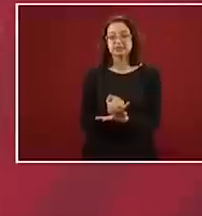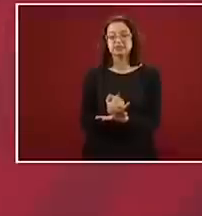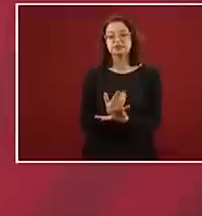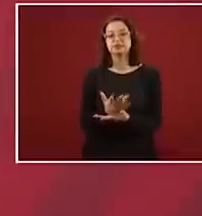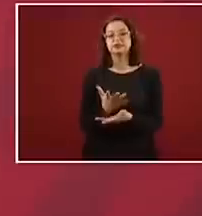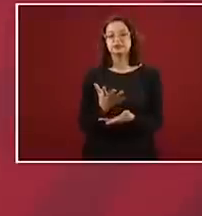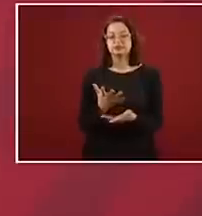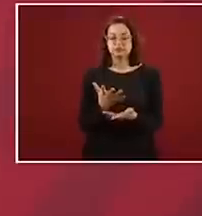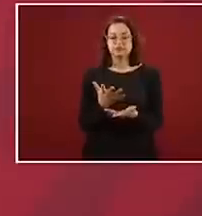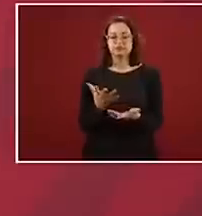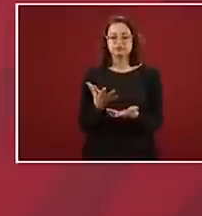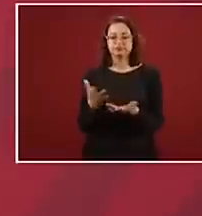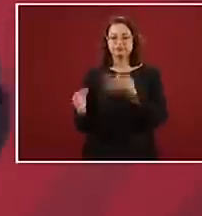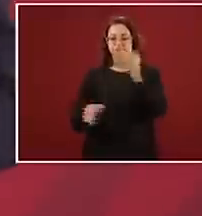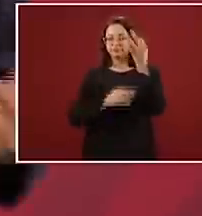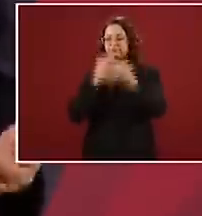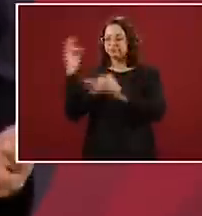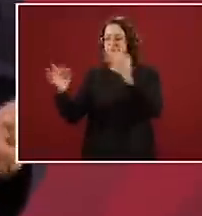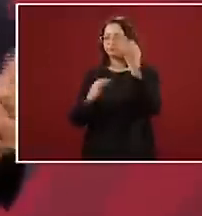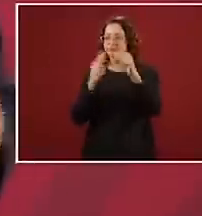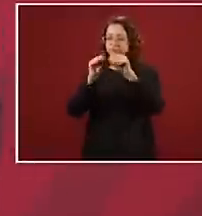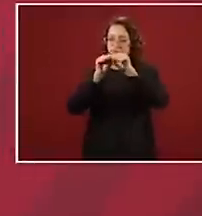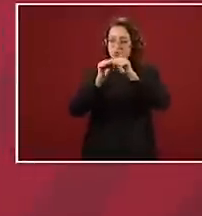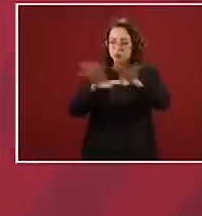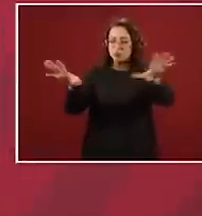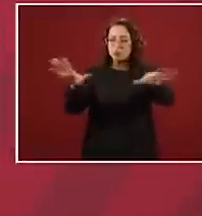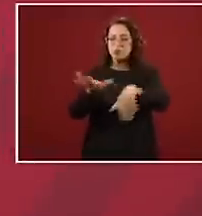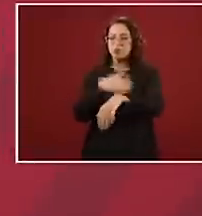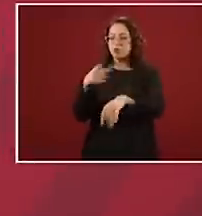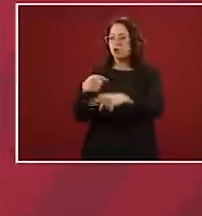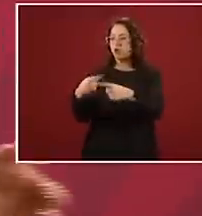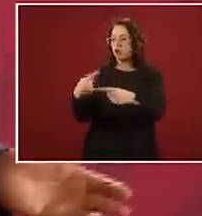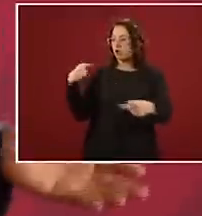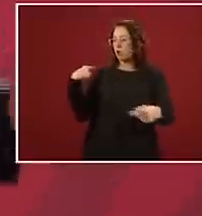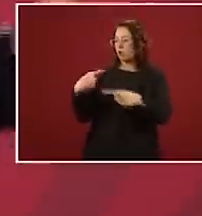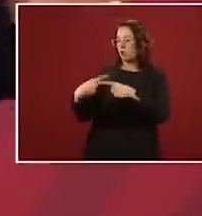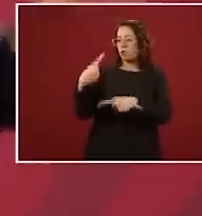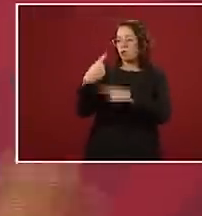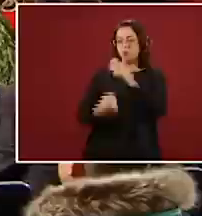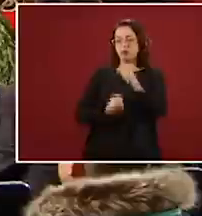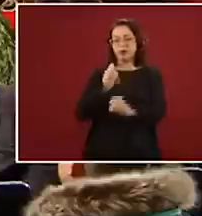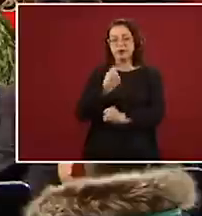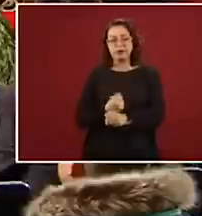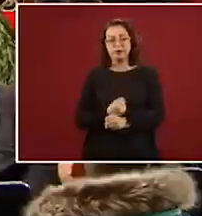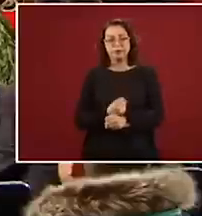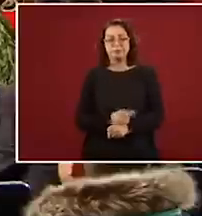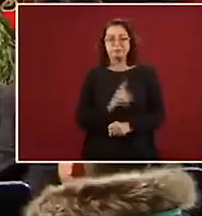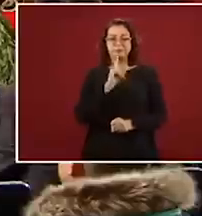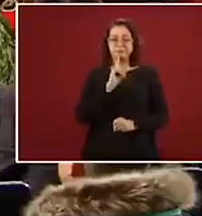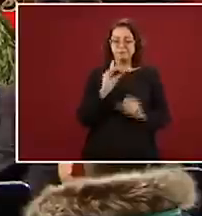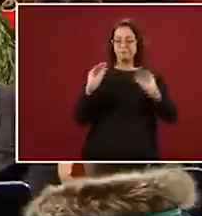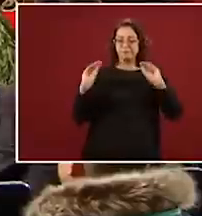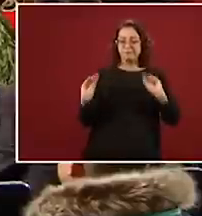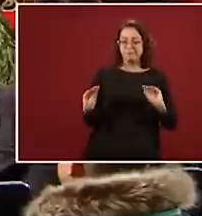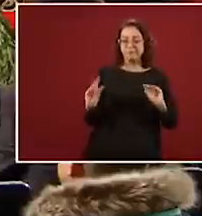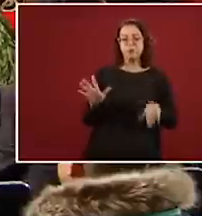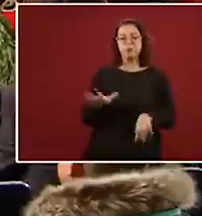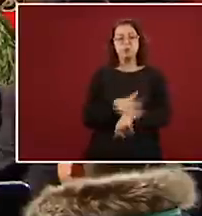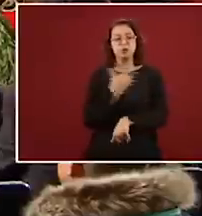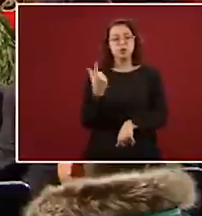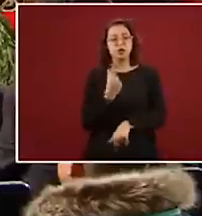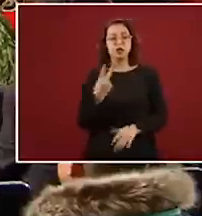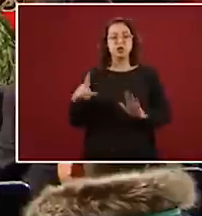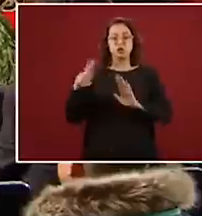promoverlo. Nos habíamos quedado callados porque, de acuerdo a la normatividad